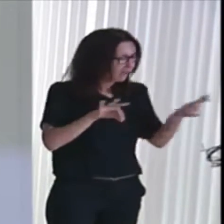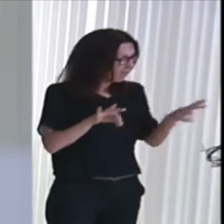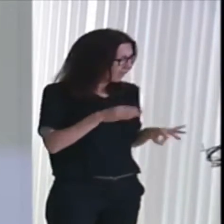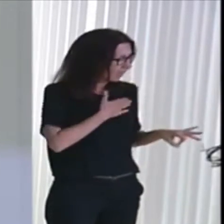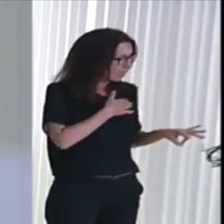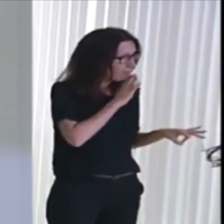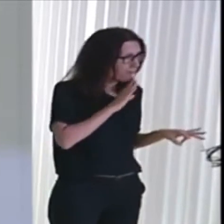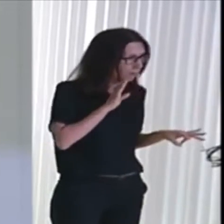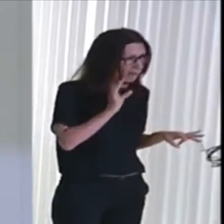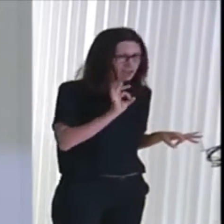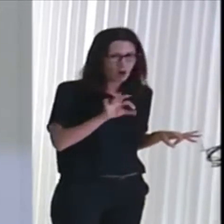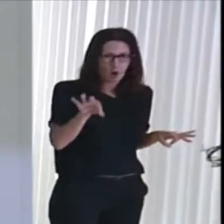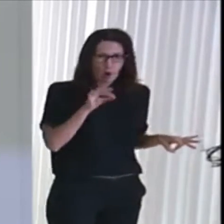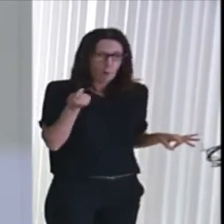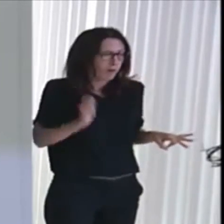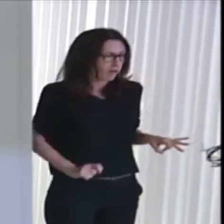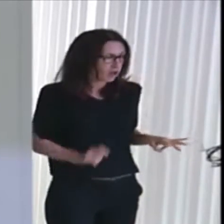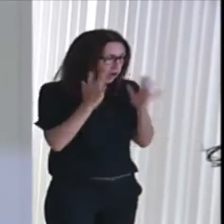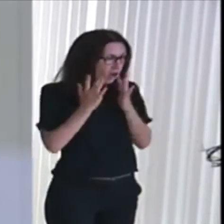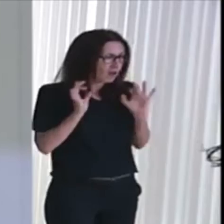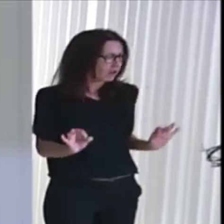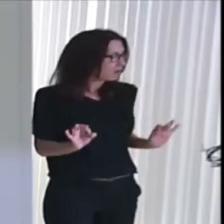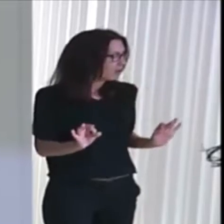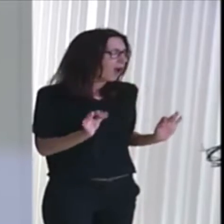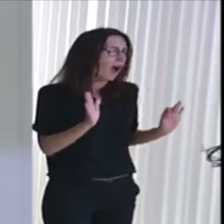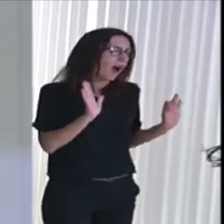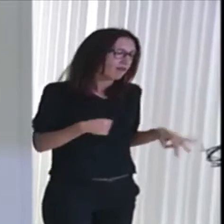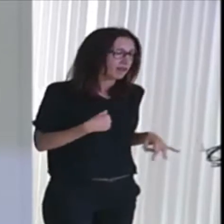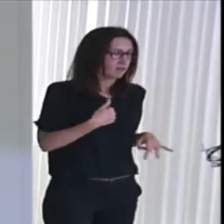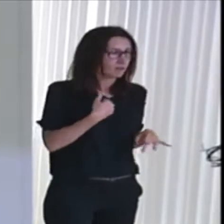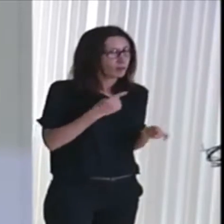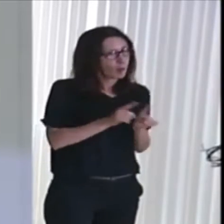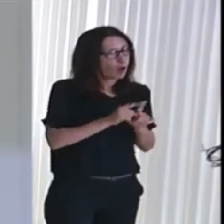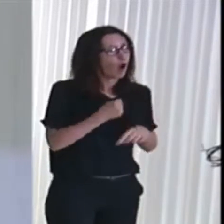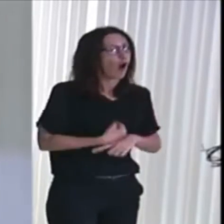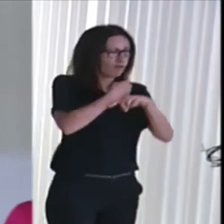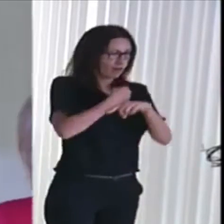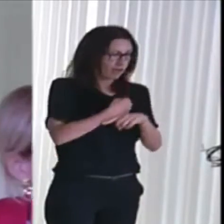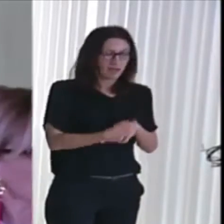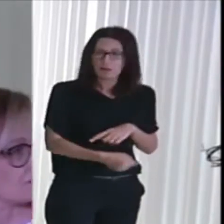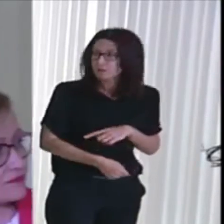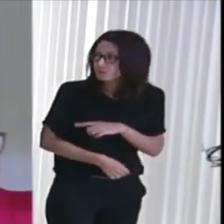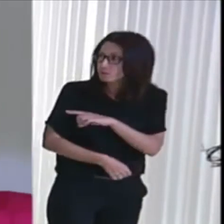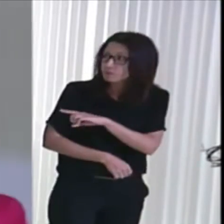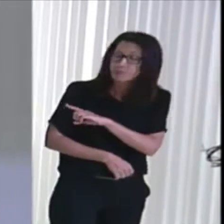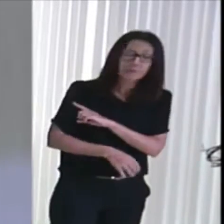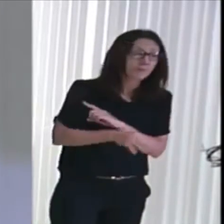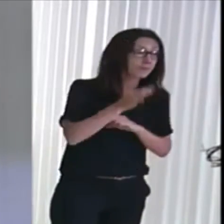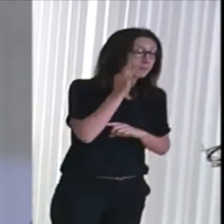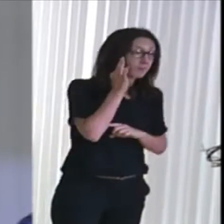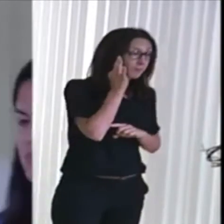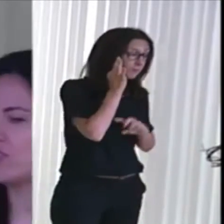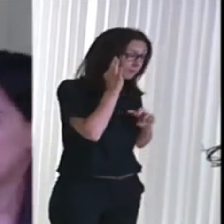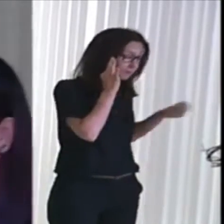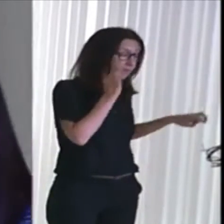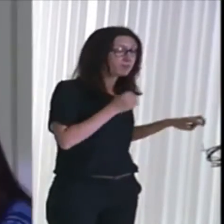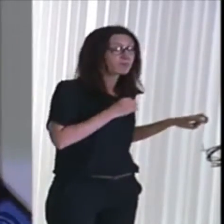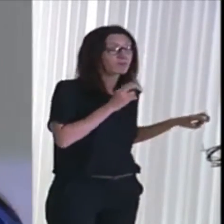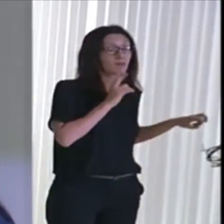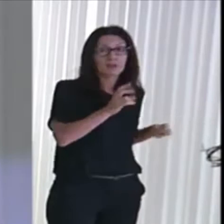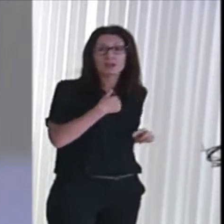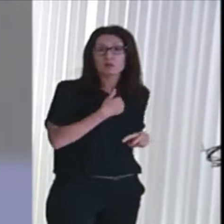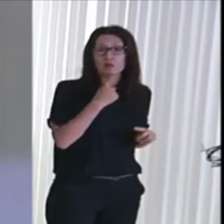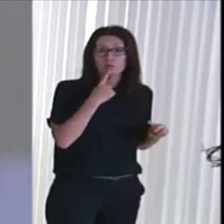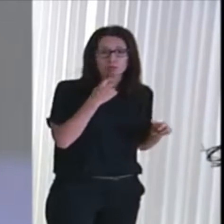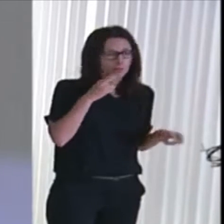ser madre y ser empresaria. Has tenido la opción de decidir, de poder decidir. Efectivamente. Sí, yo lo que he visto, he estado trabajando mucho